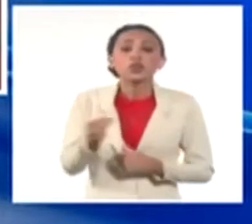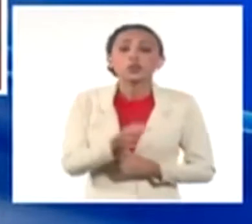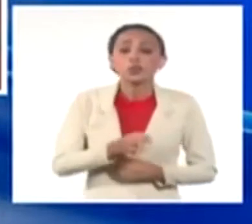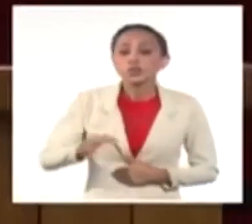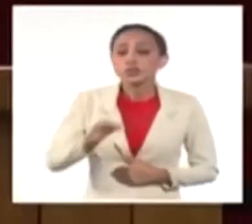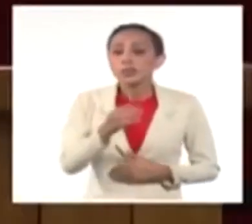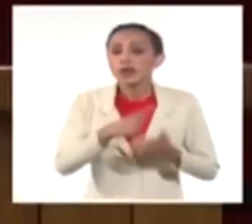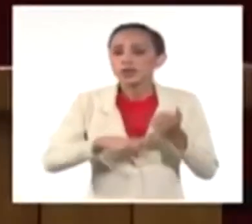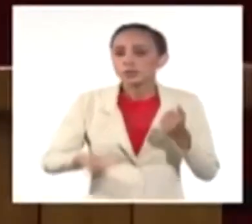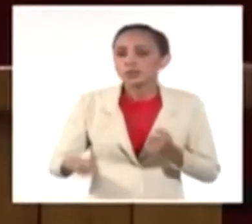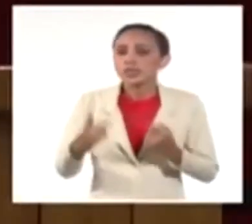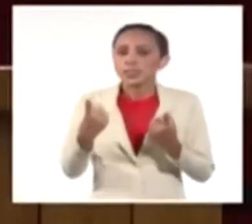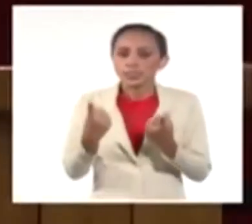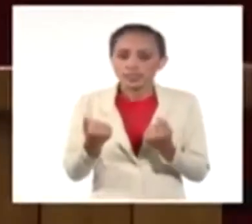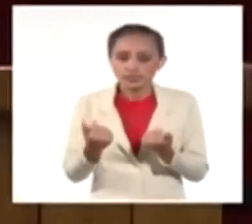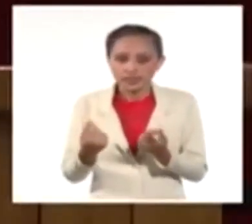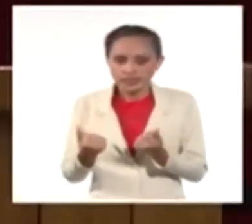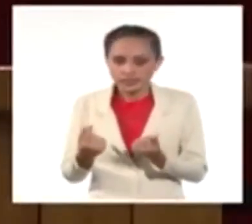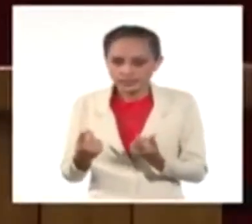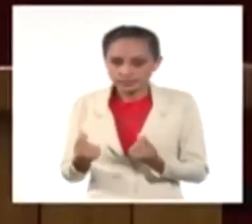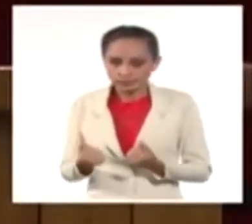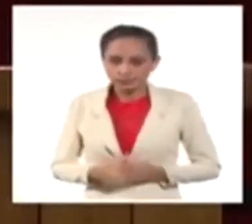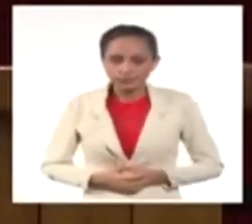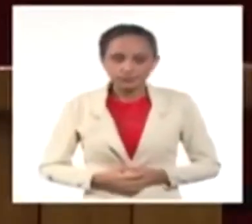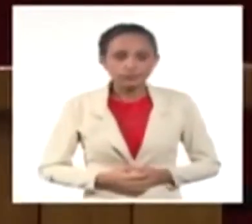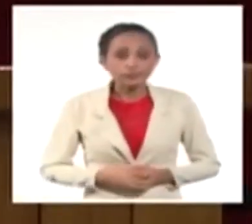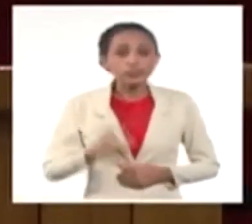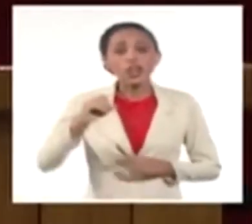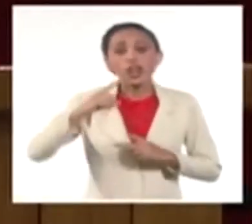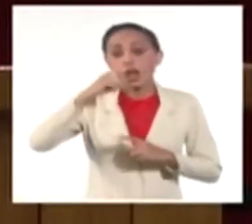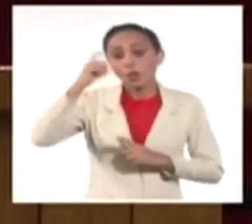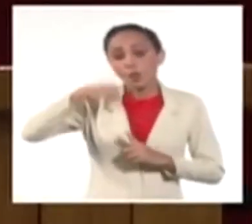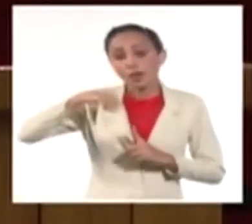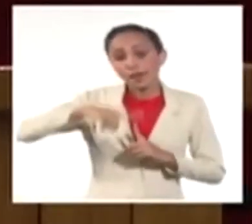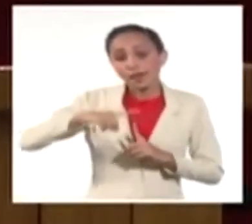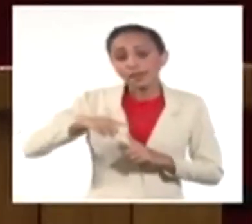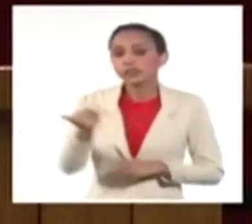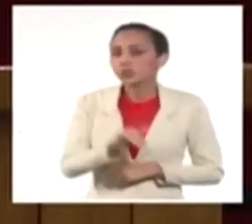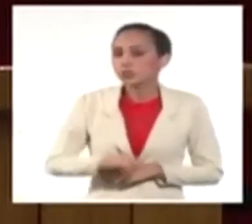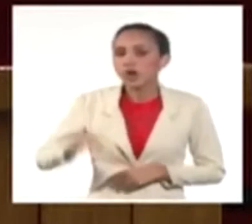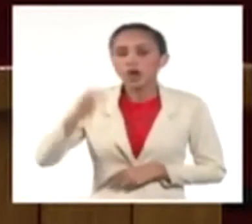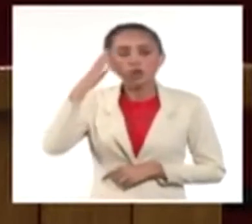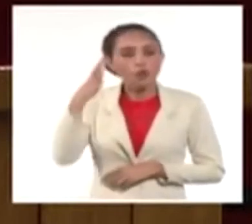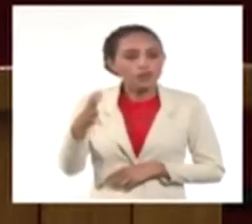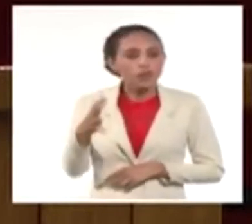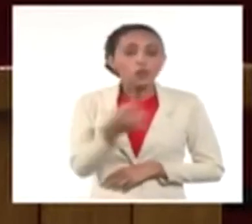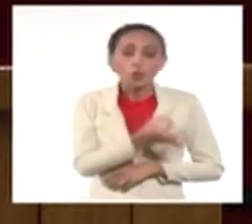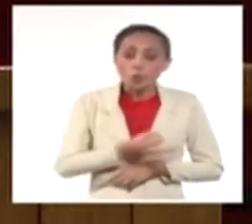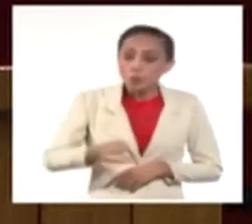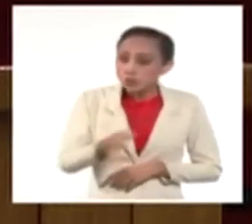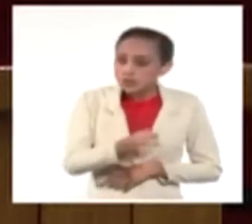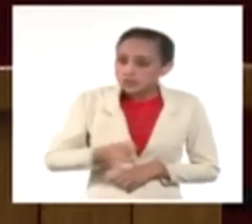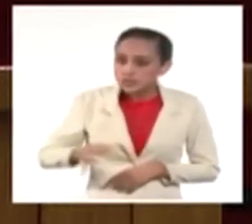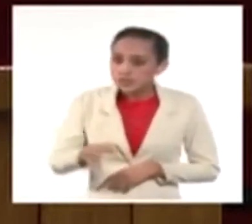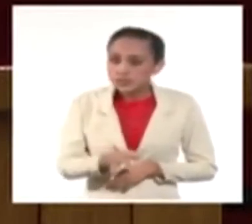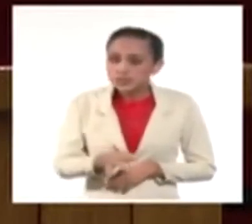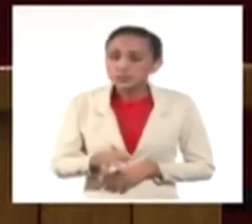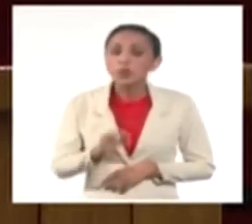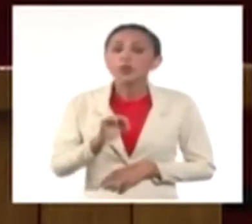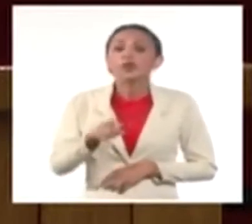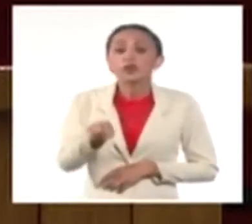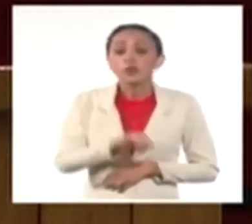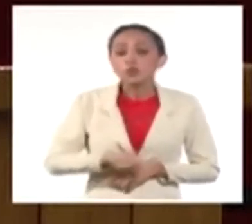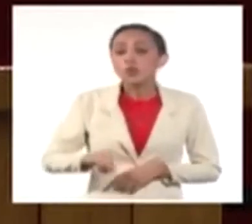de finanzas y precios, de las ONAT y de los gobiernos locales, a las áreas económicas financieras de